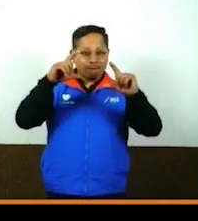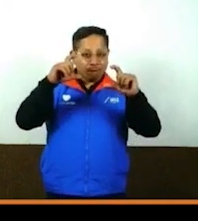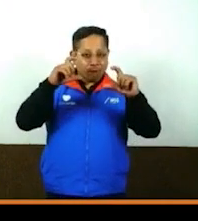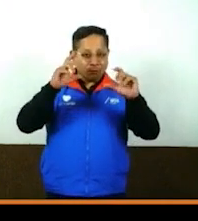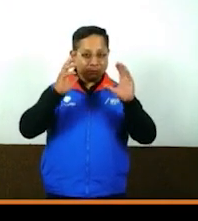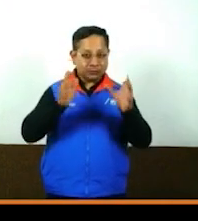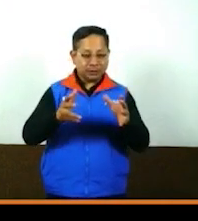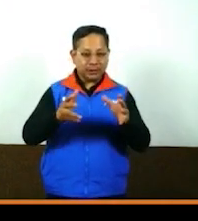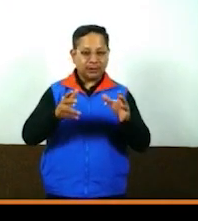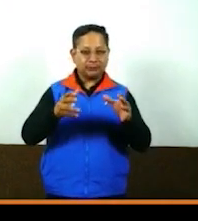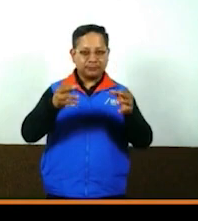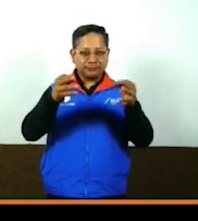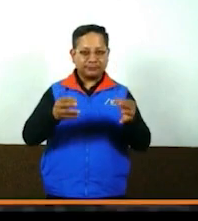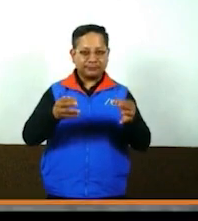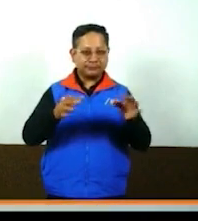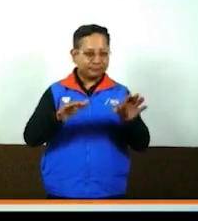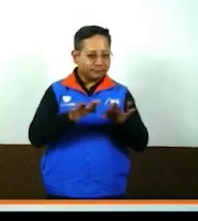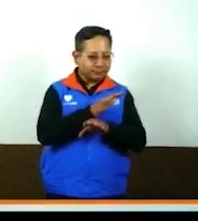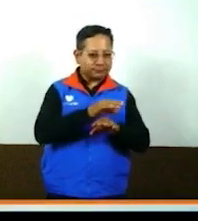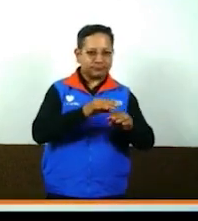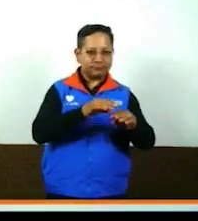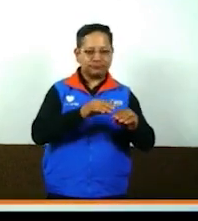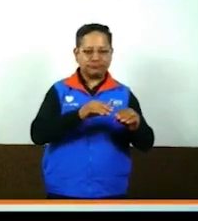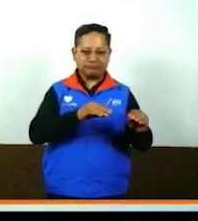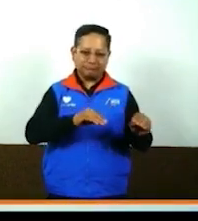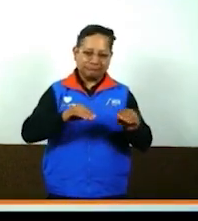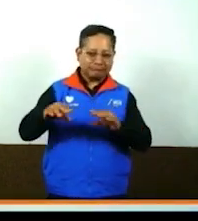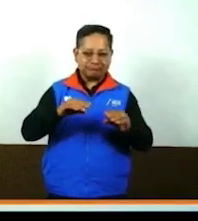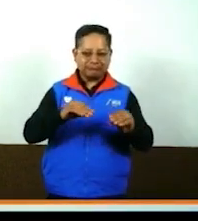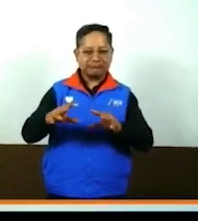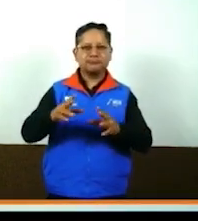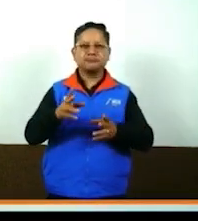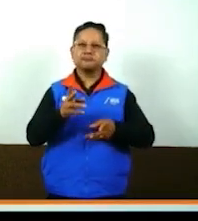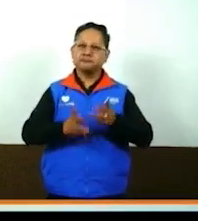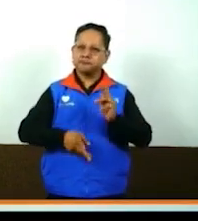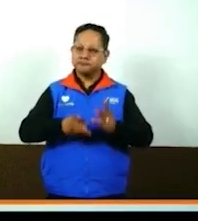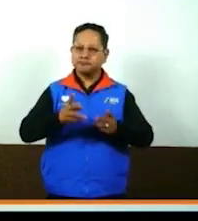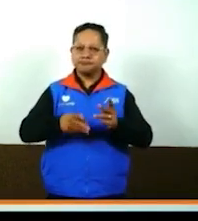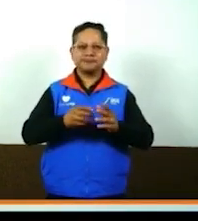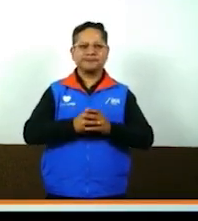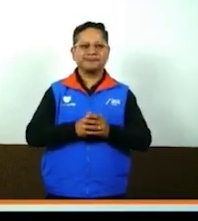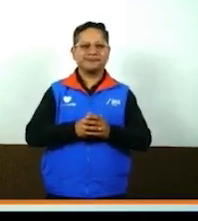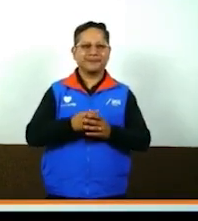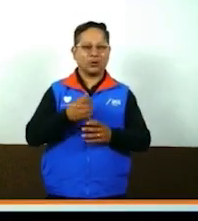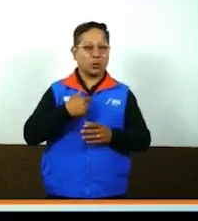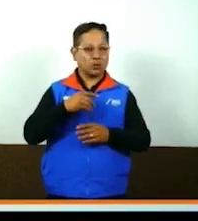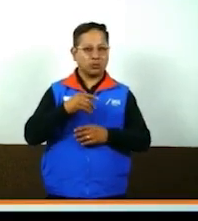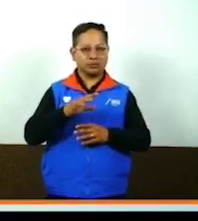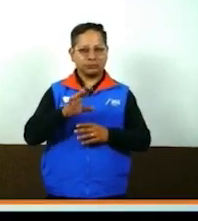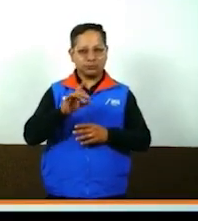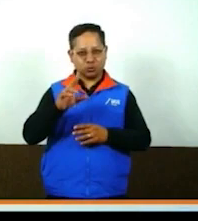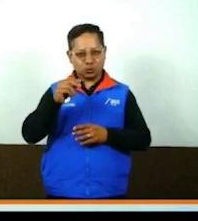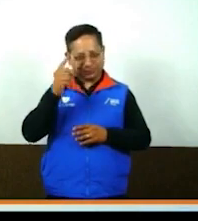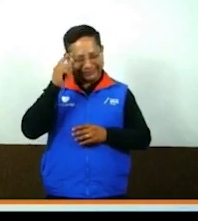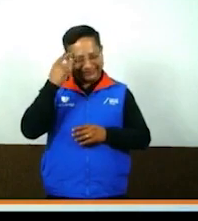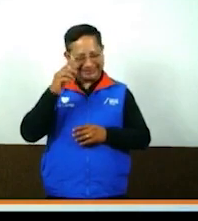oficial y nos cambian aquí el mobiliario, vamos a ir platicándoles. Ay, Dios, pero no te enojes, Edgar.